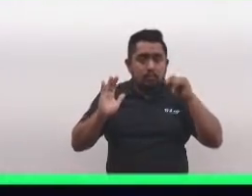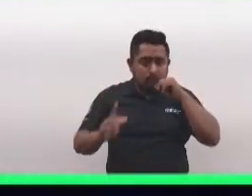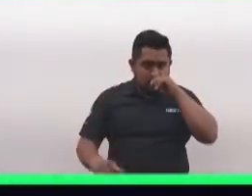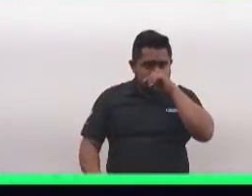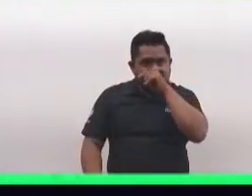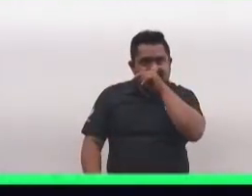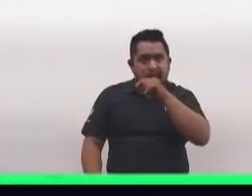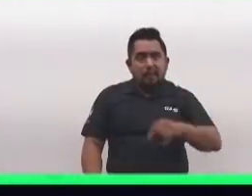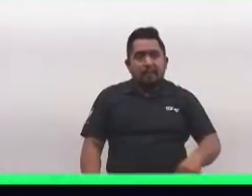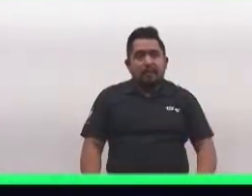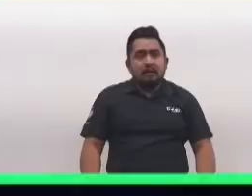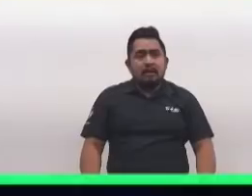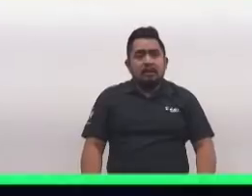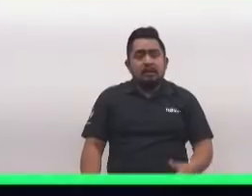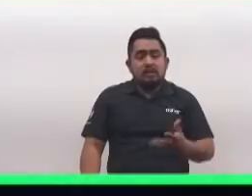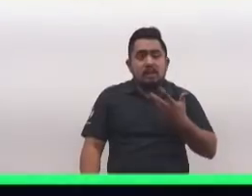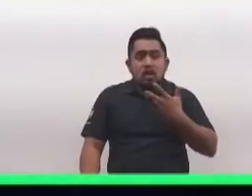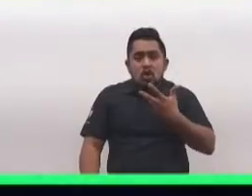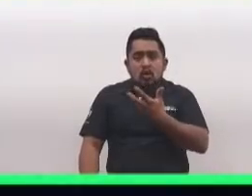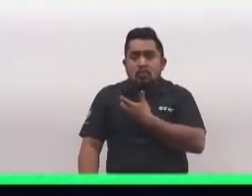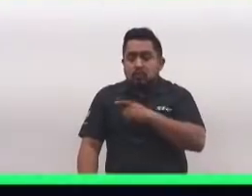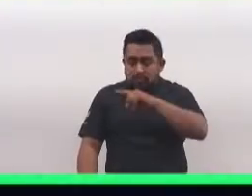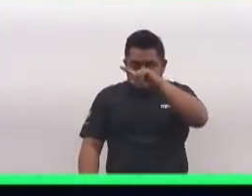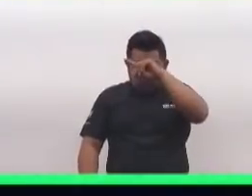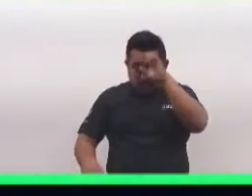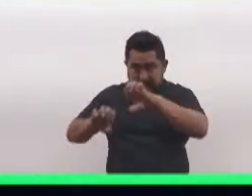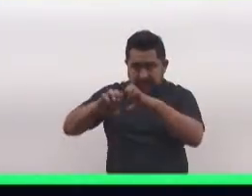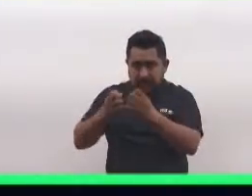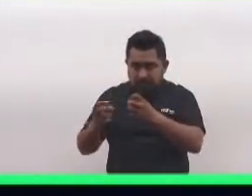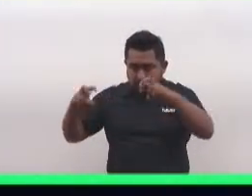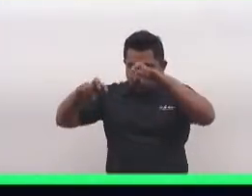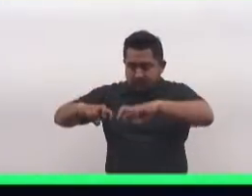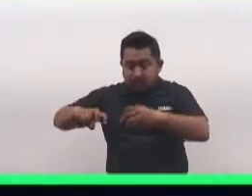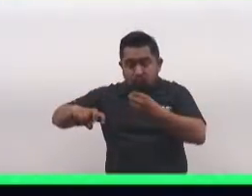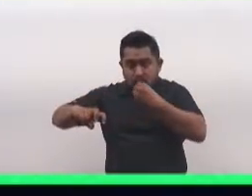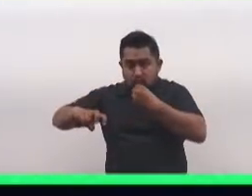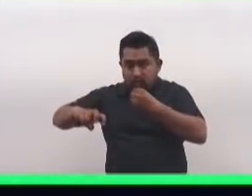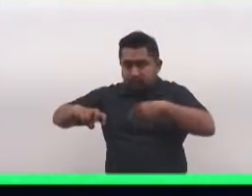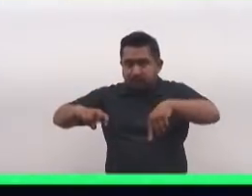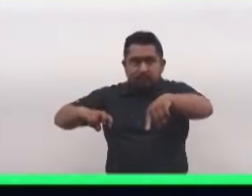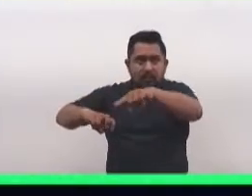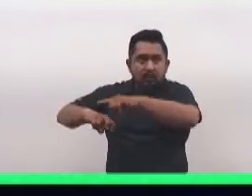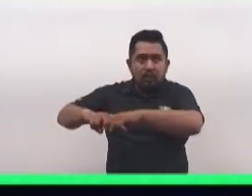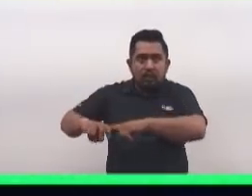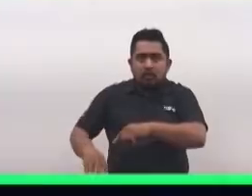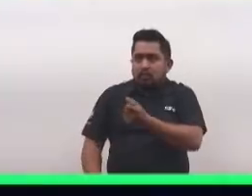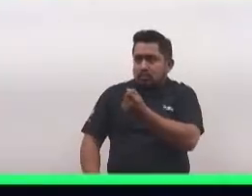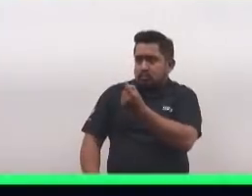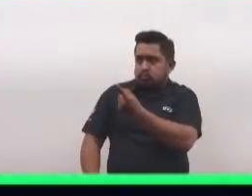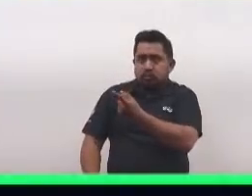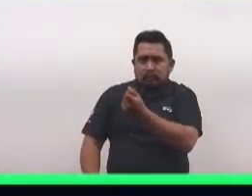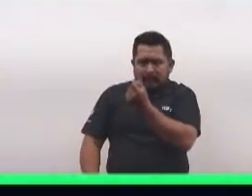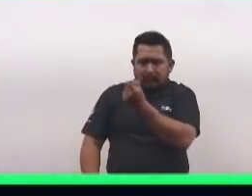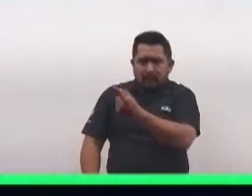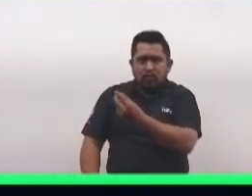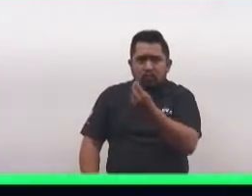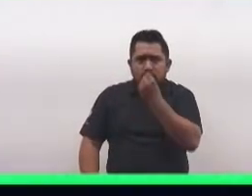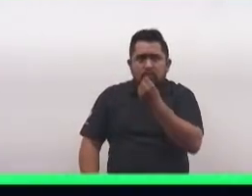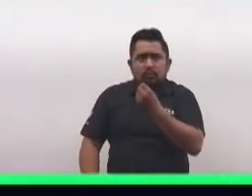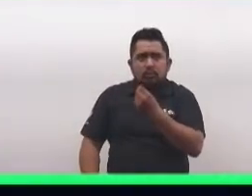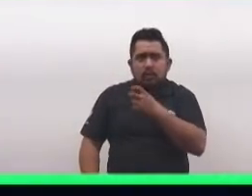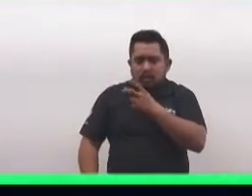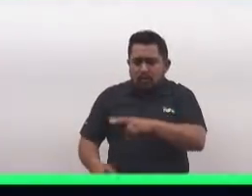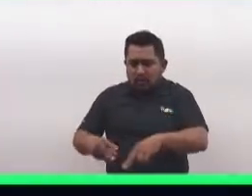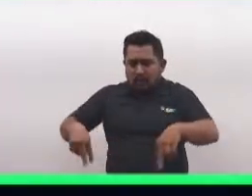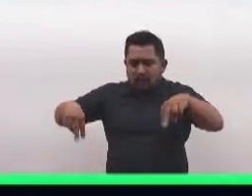desde estar sentados en un desayuno de trabajo en un restaurante aquí cerquita de la iglesia y cuando nos levantamos